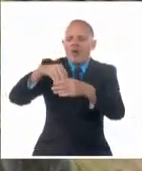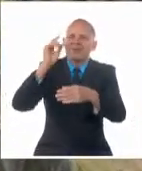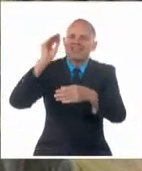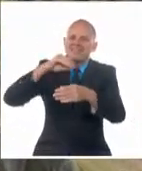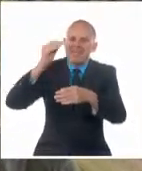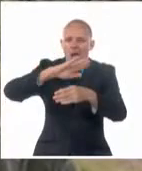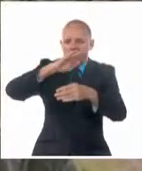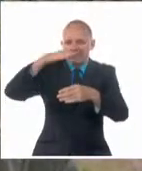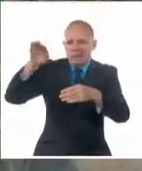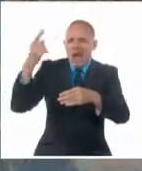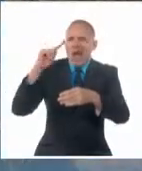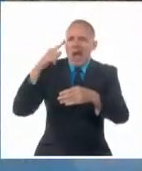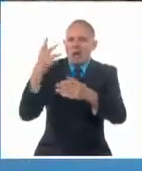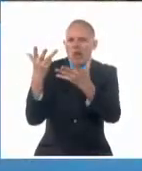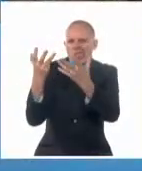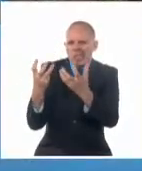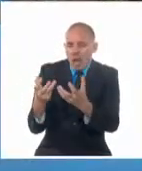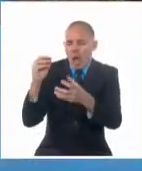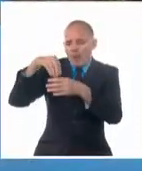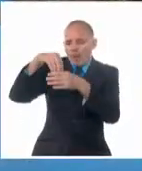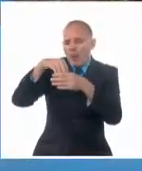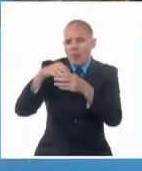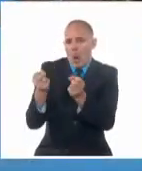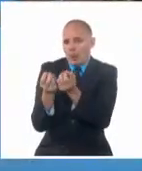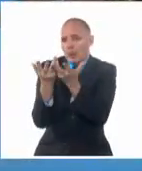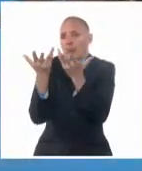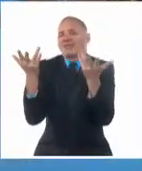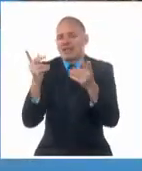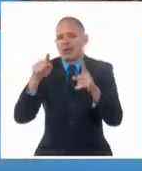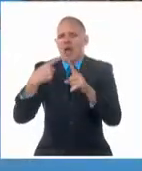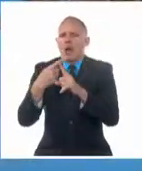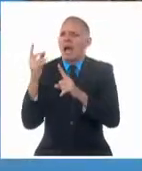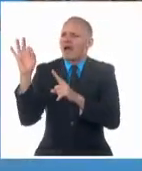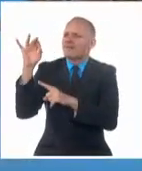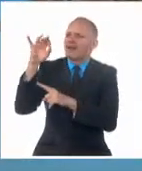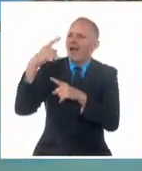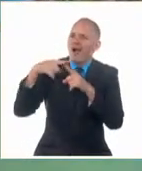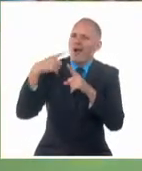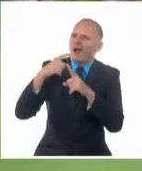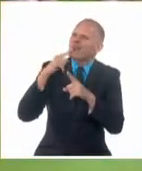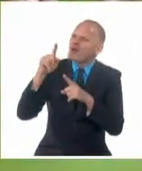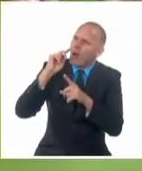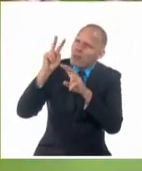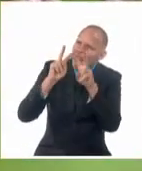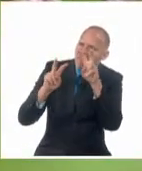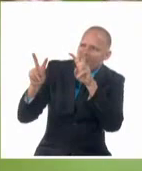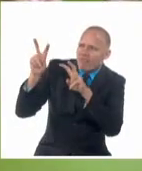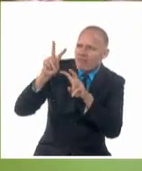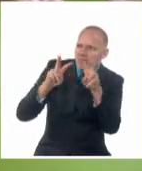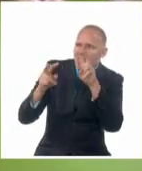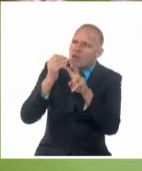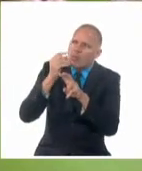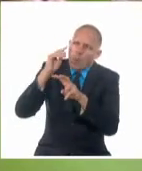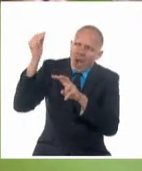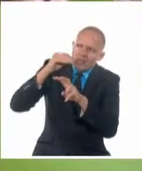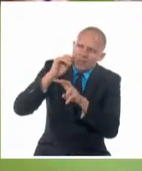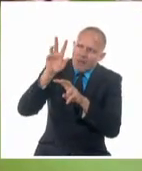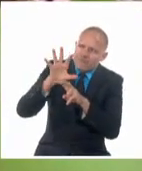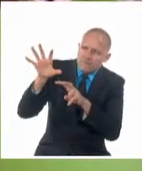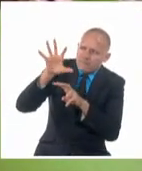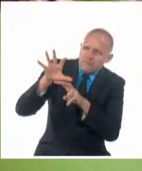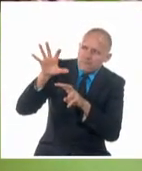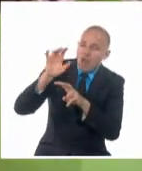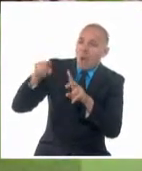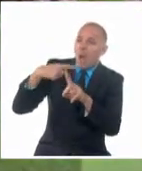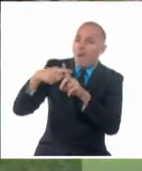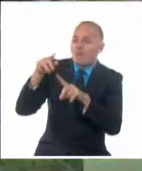semiárida de la provincia se estudia la comunidad de aves endémicas y migratorias que conviven en estos sitios fundamentalmente en los cerezos